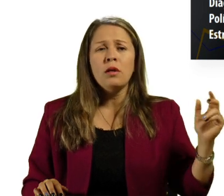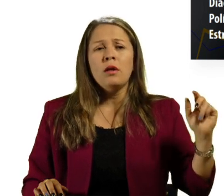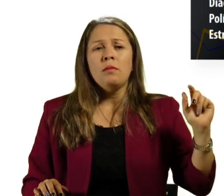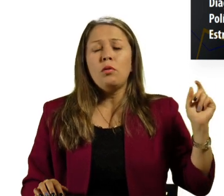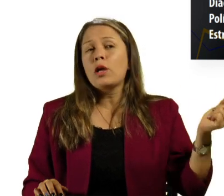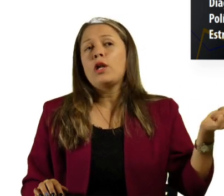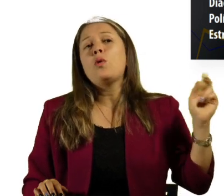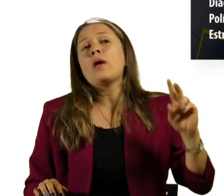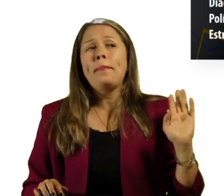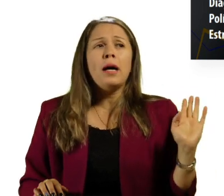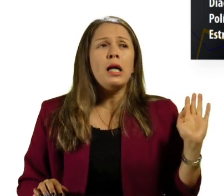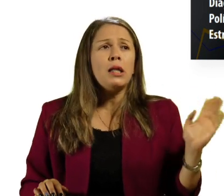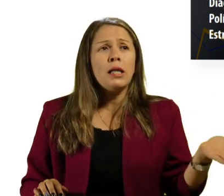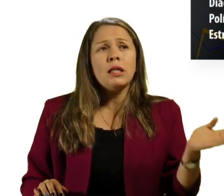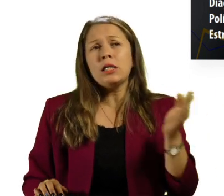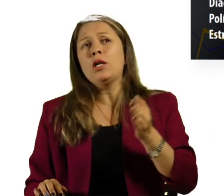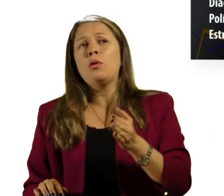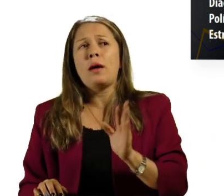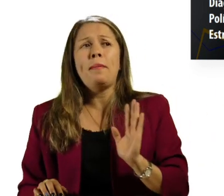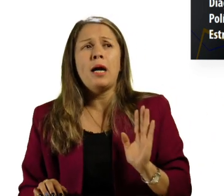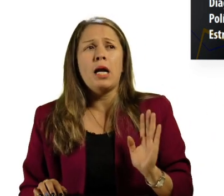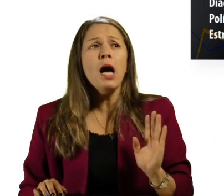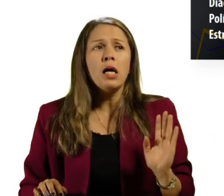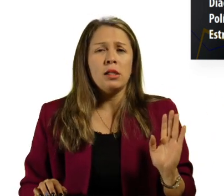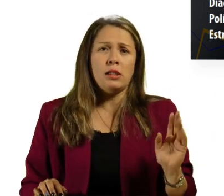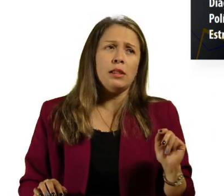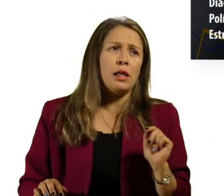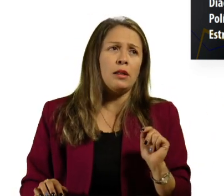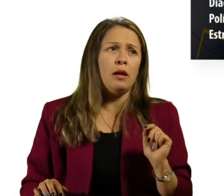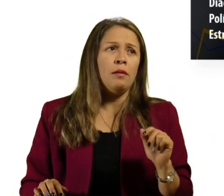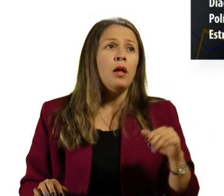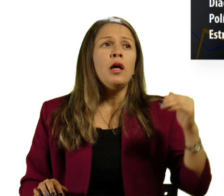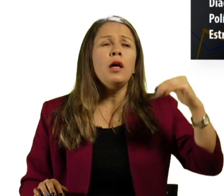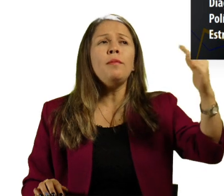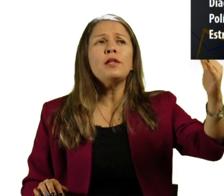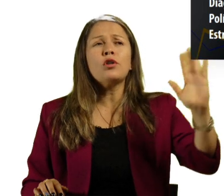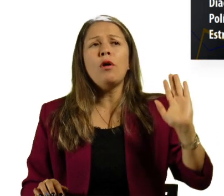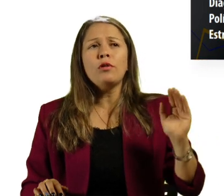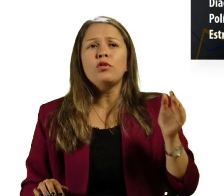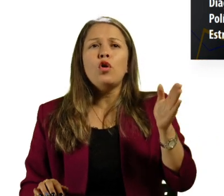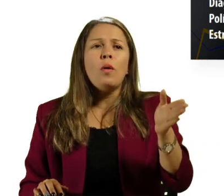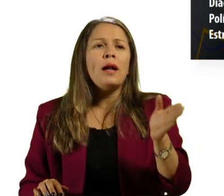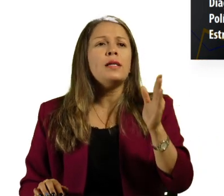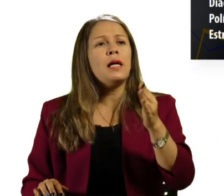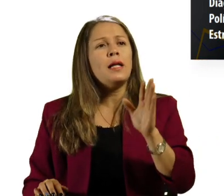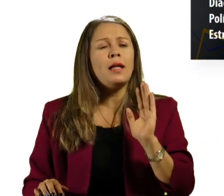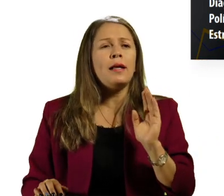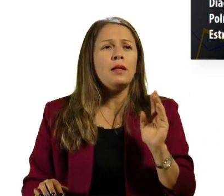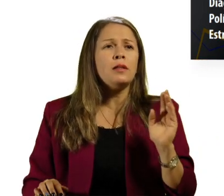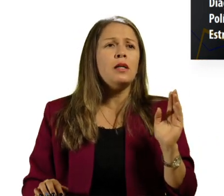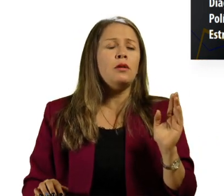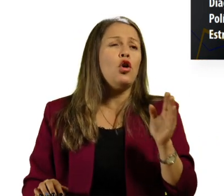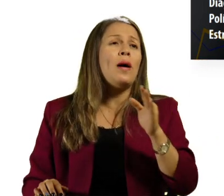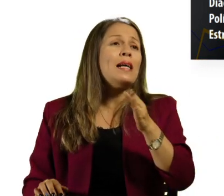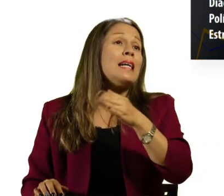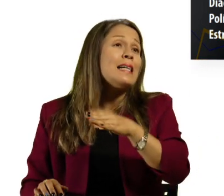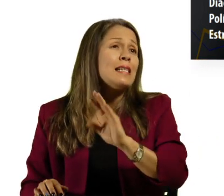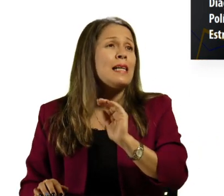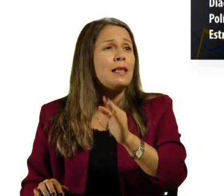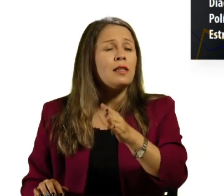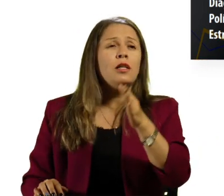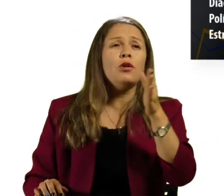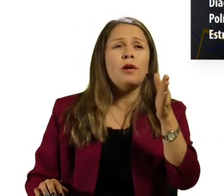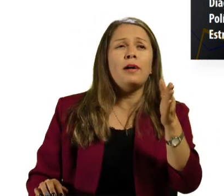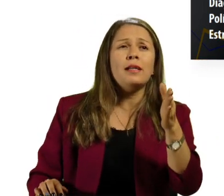pagos, porque no voy a pagar a 30, sino voy a pagar a 60. Y mis cobros no van a ser a 30, no van a ser